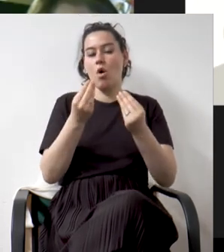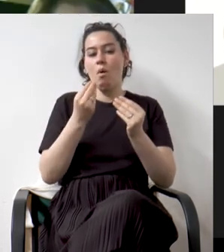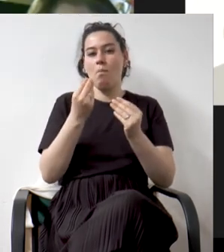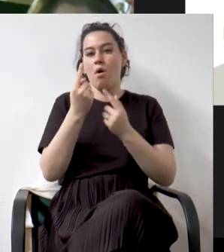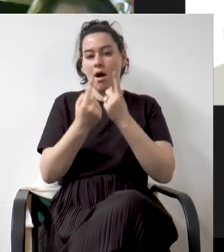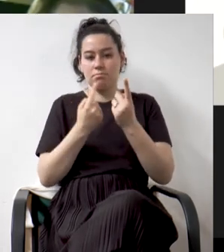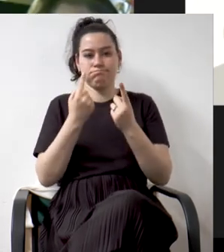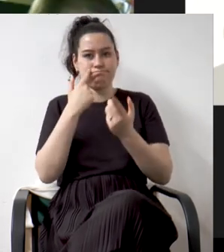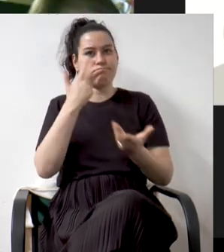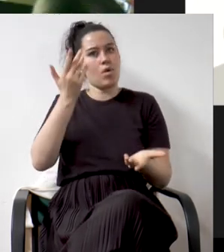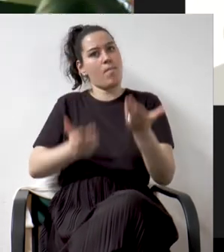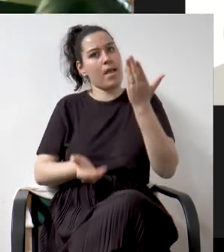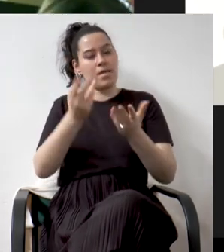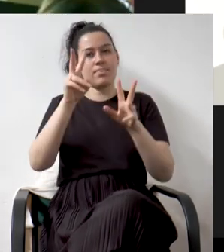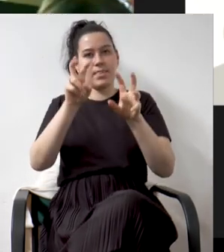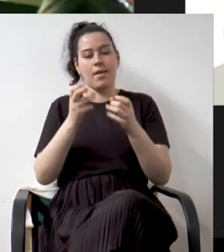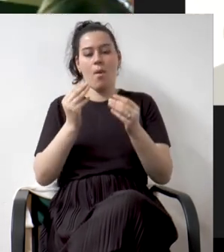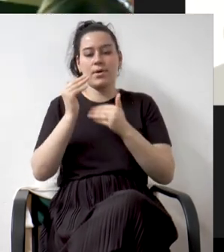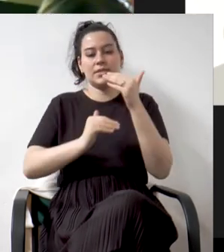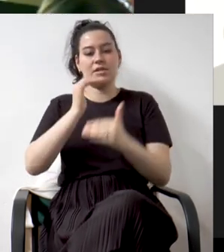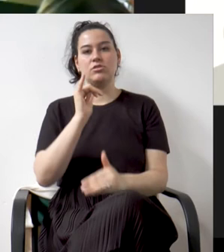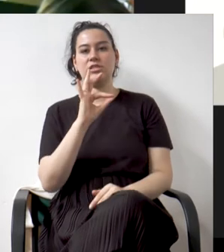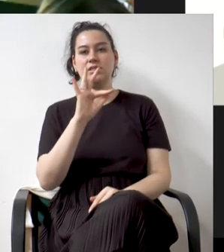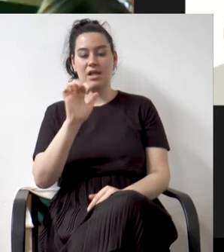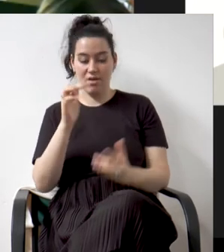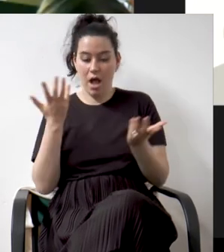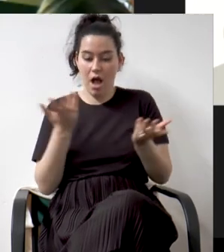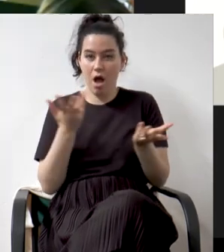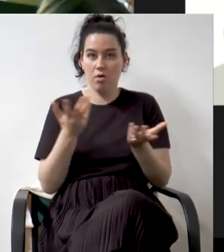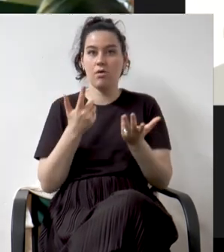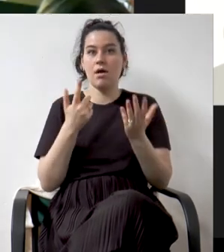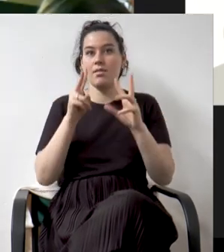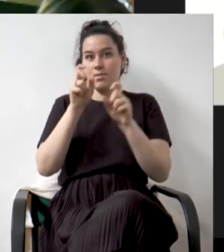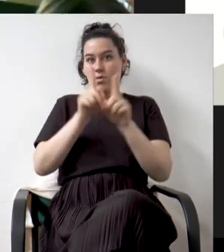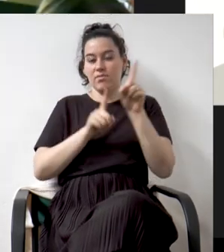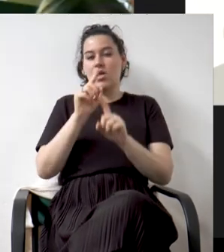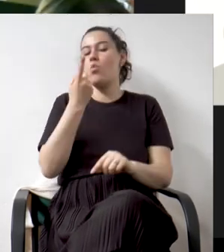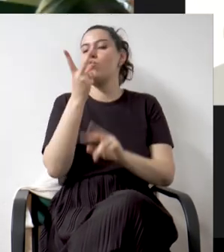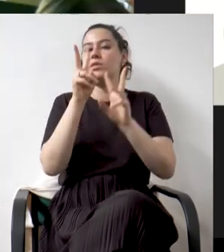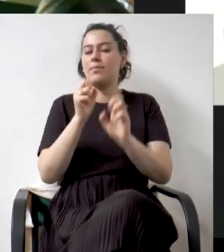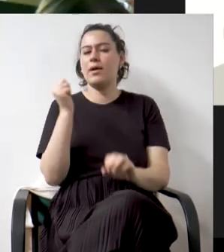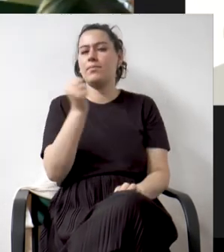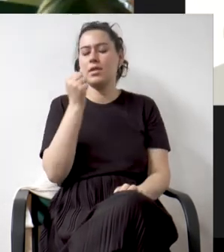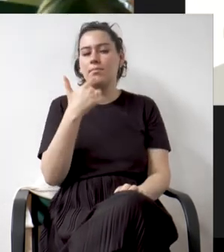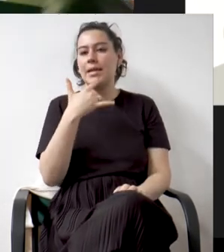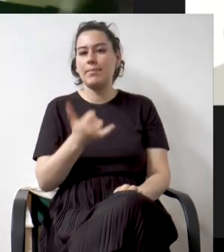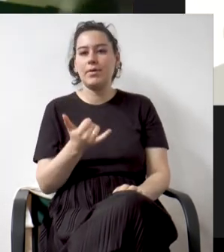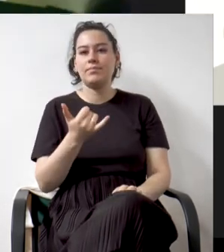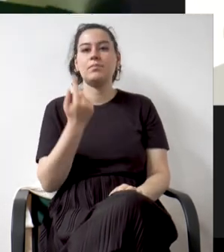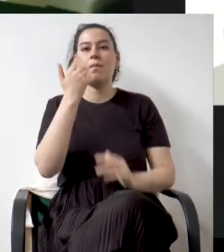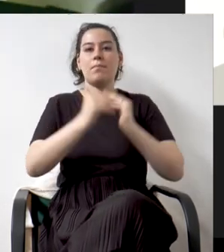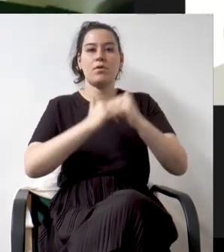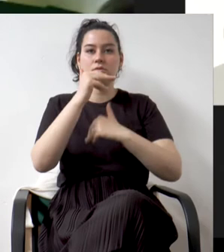blanco sobre negro en cuanto al desarrollo de ISEF hoy en día a nivel universitario. Una de ellas tiene que ver con un